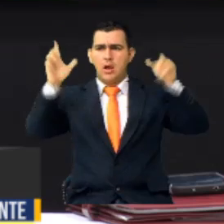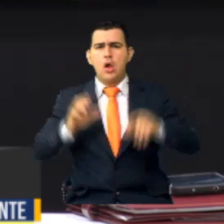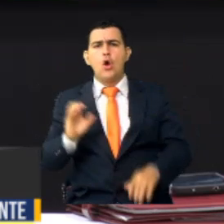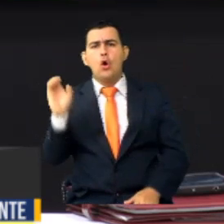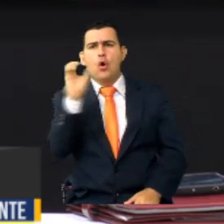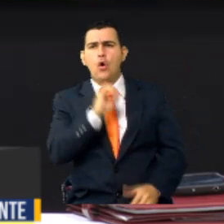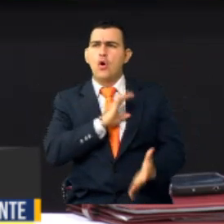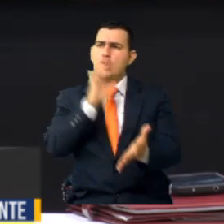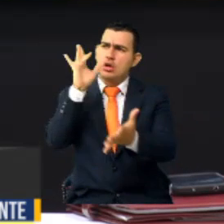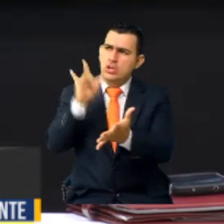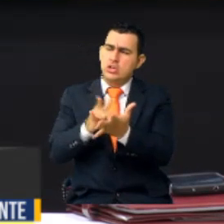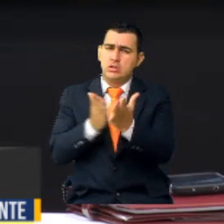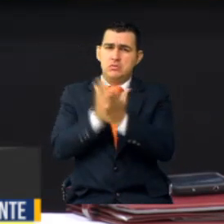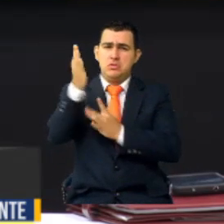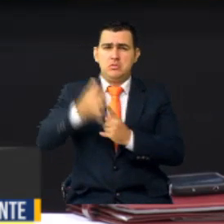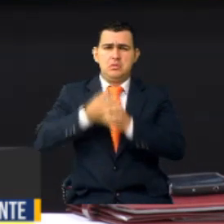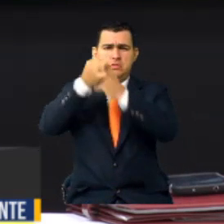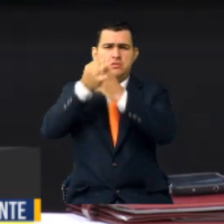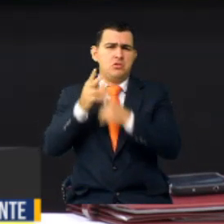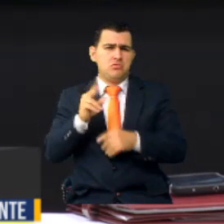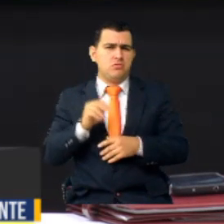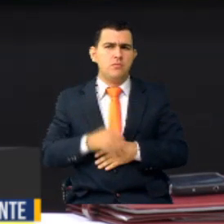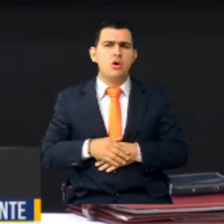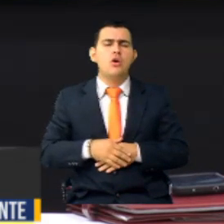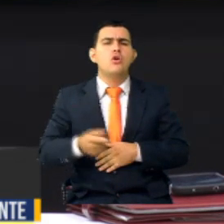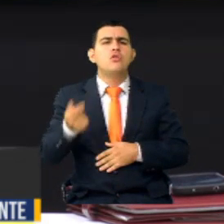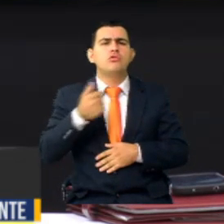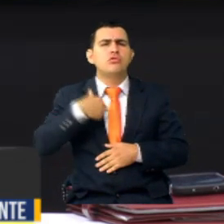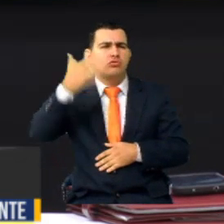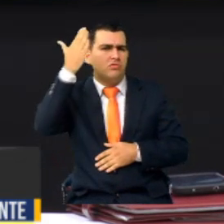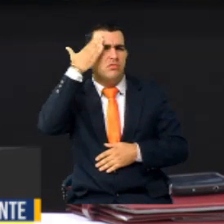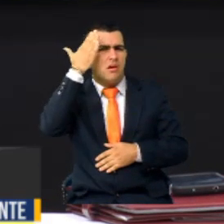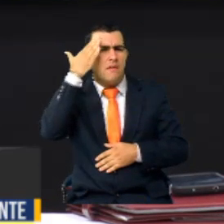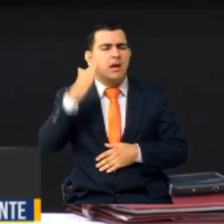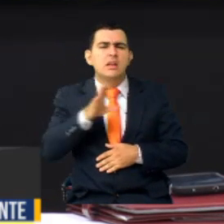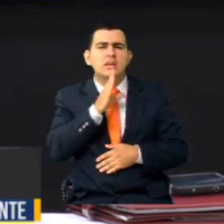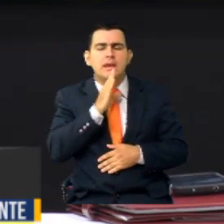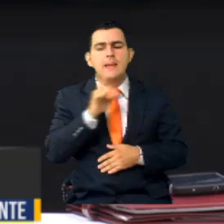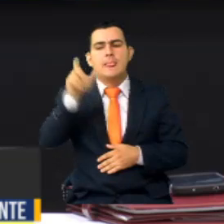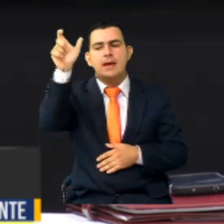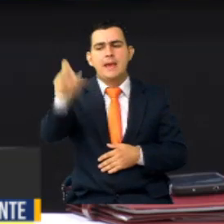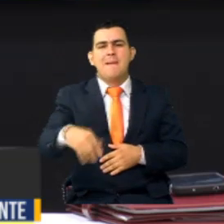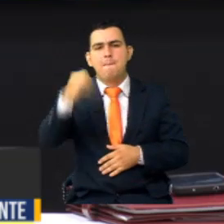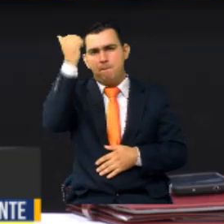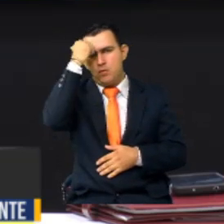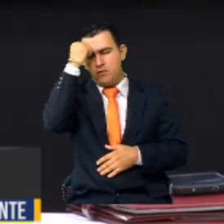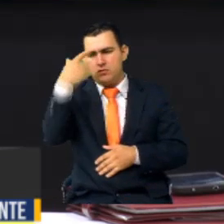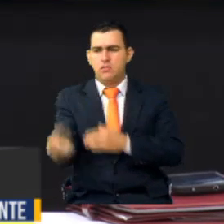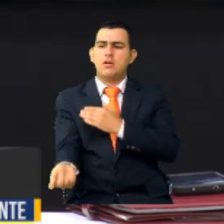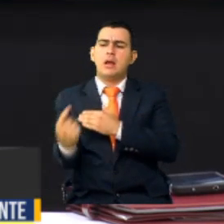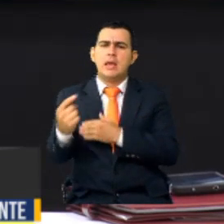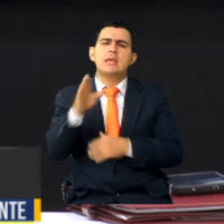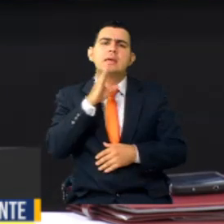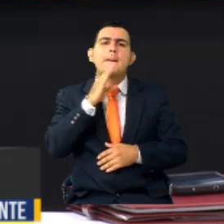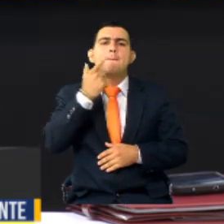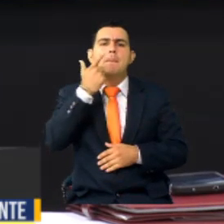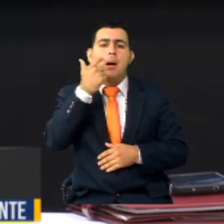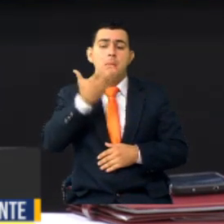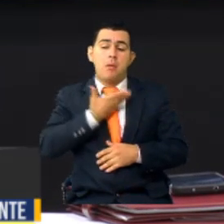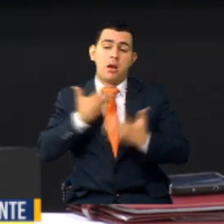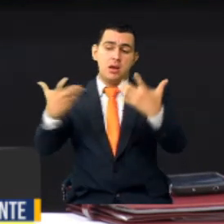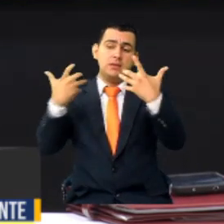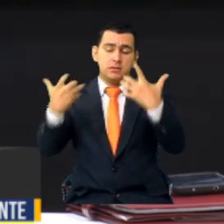hacer especializaciones. Aprendí a ser honesto gracias a un maestro, a una maestra, mi madre, Noema García. Ustedes tengan la plena